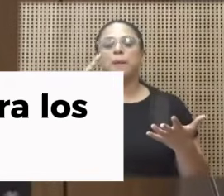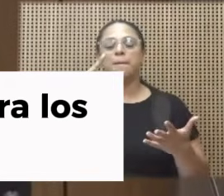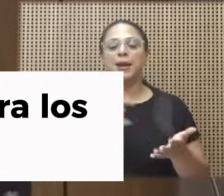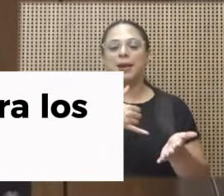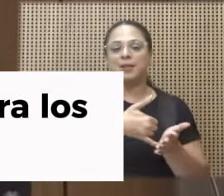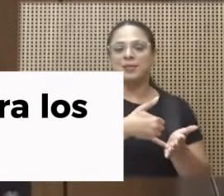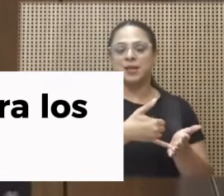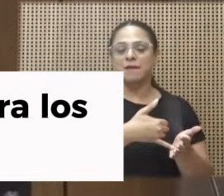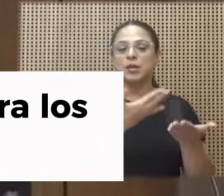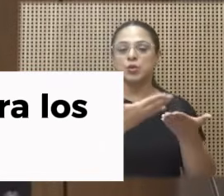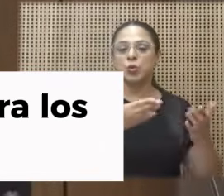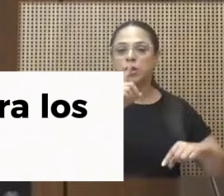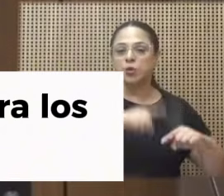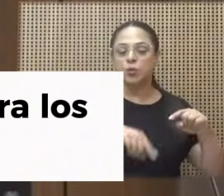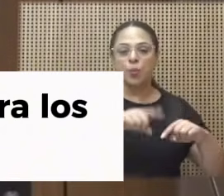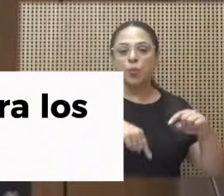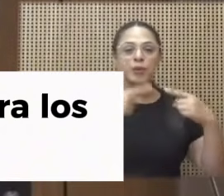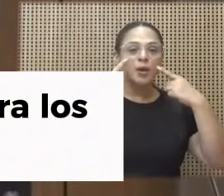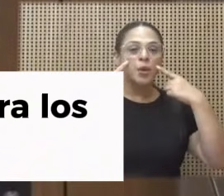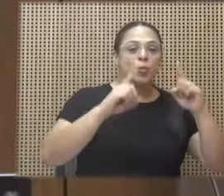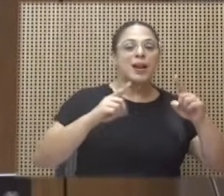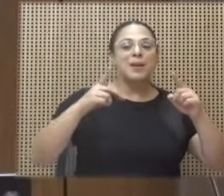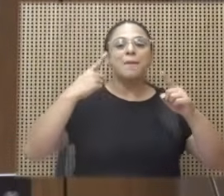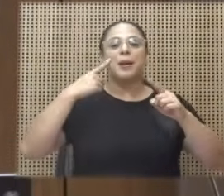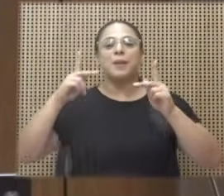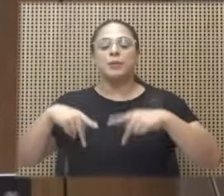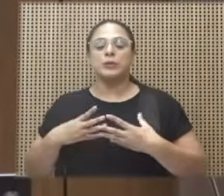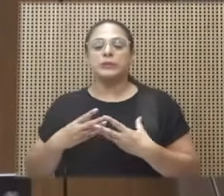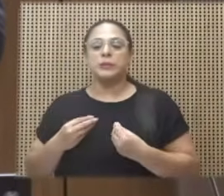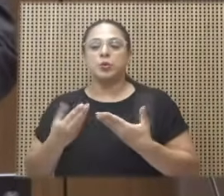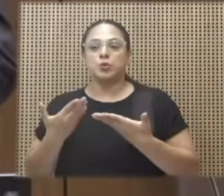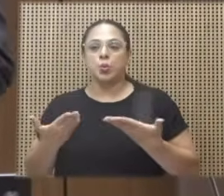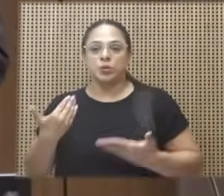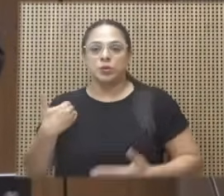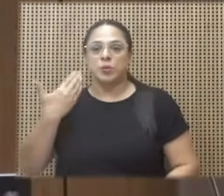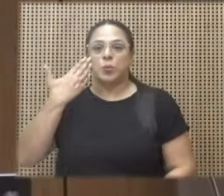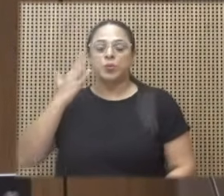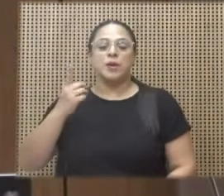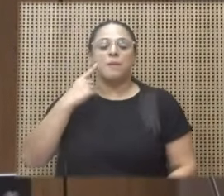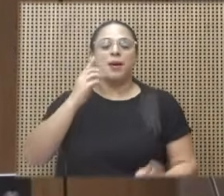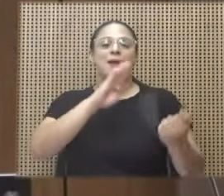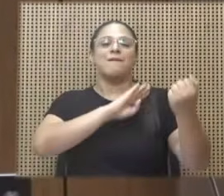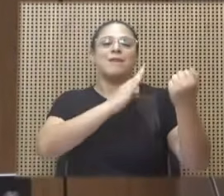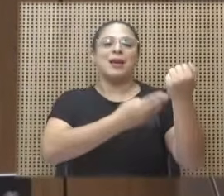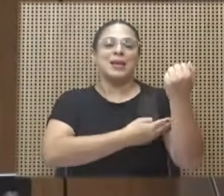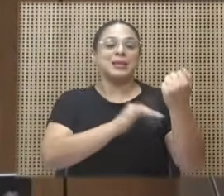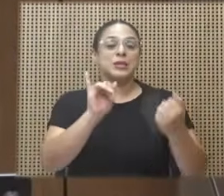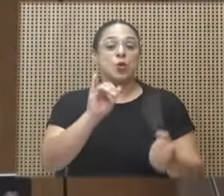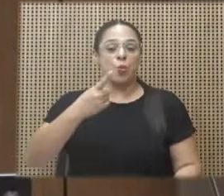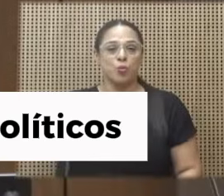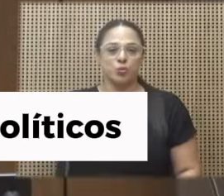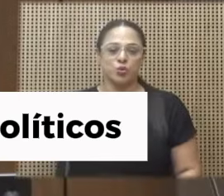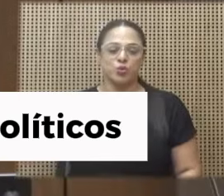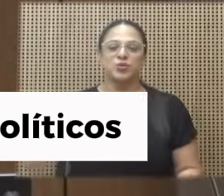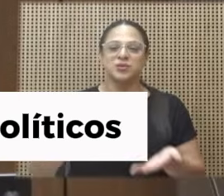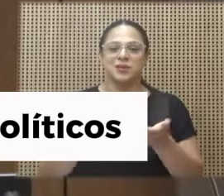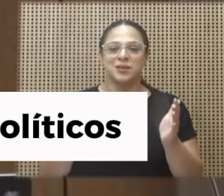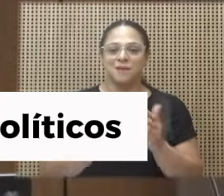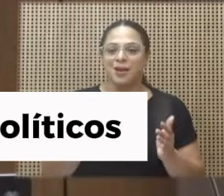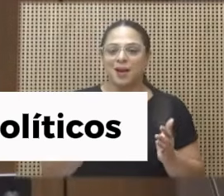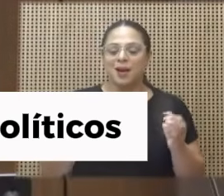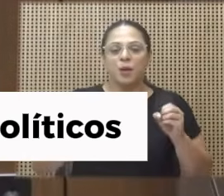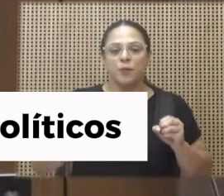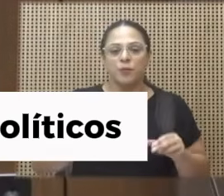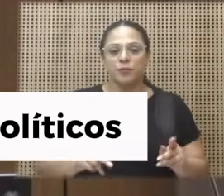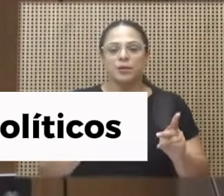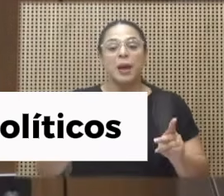los temerosos lo desconocido, para los valientes como nosotros es una oportunidad. Frente a esas